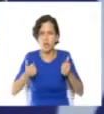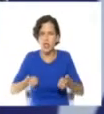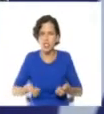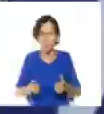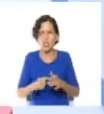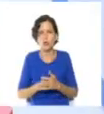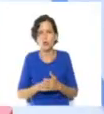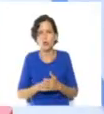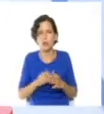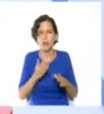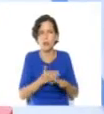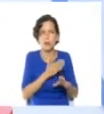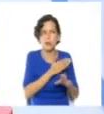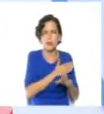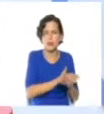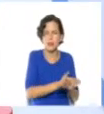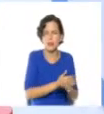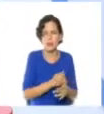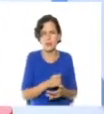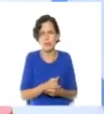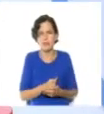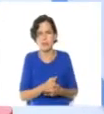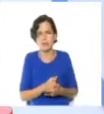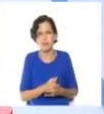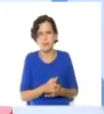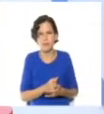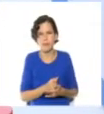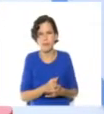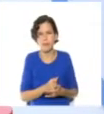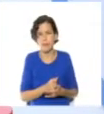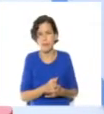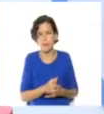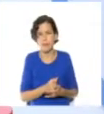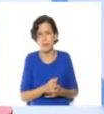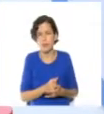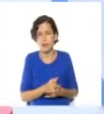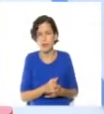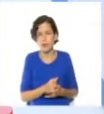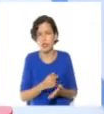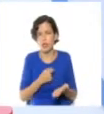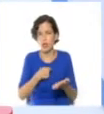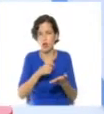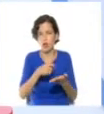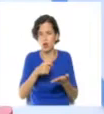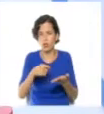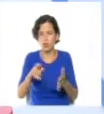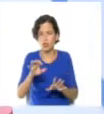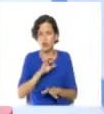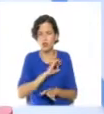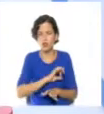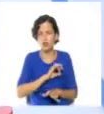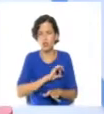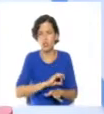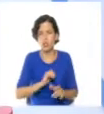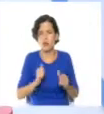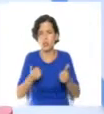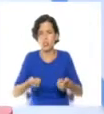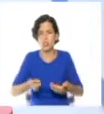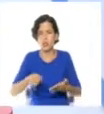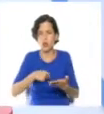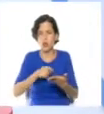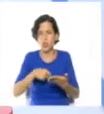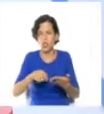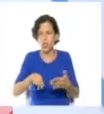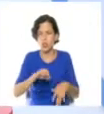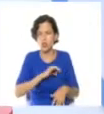un antecedente inmediato que es el contrato social. Desde los tiempos